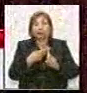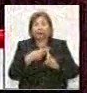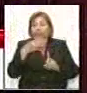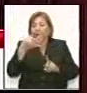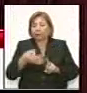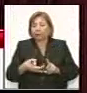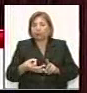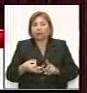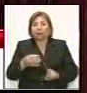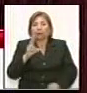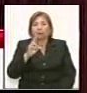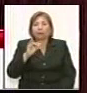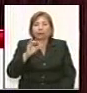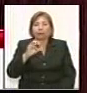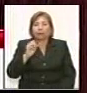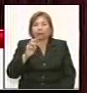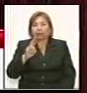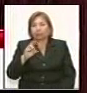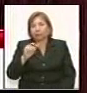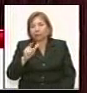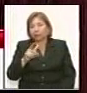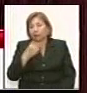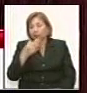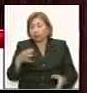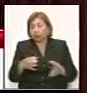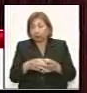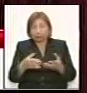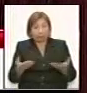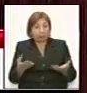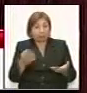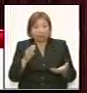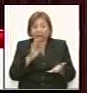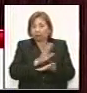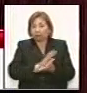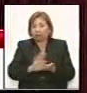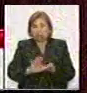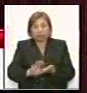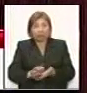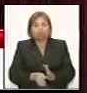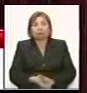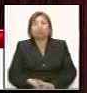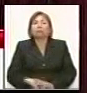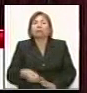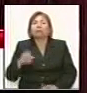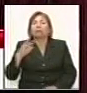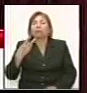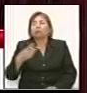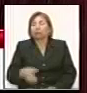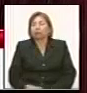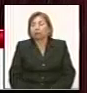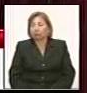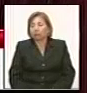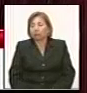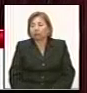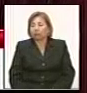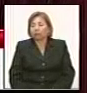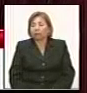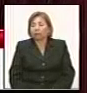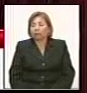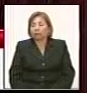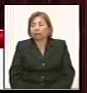o no la bicameralidad, y fue rechazada. Y segundo,